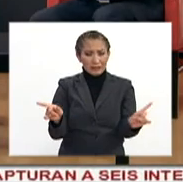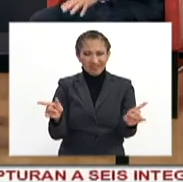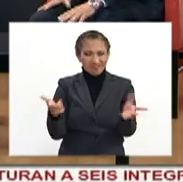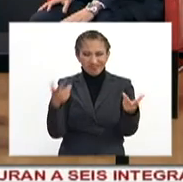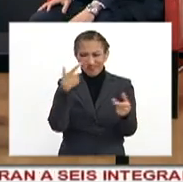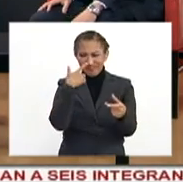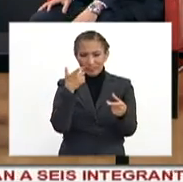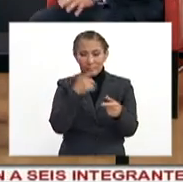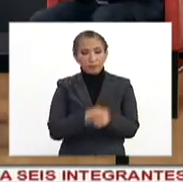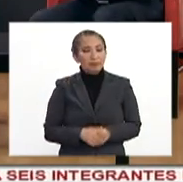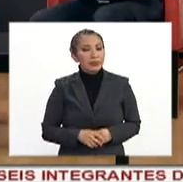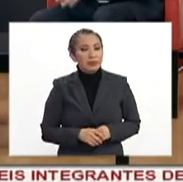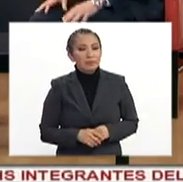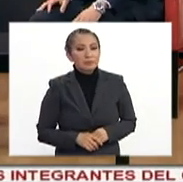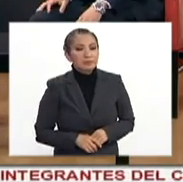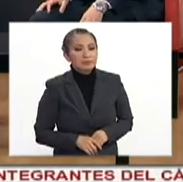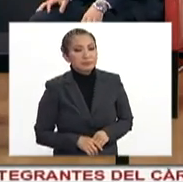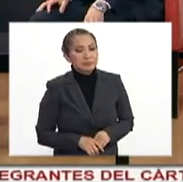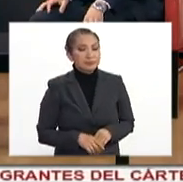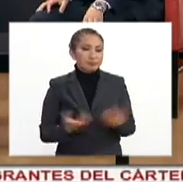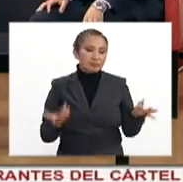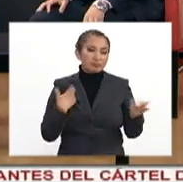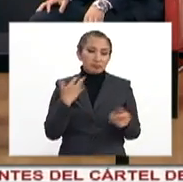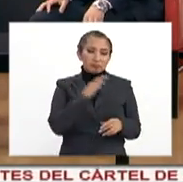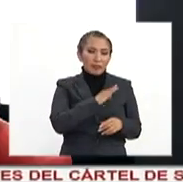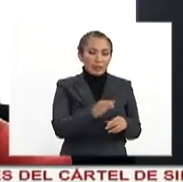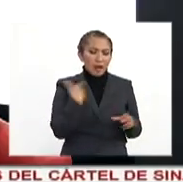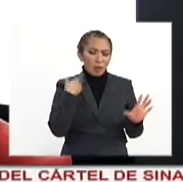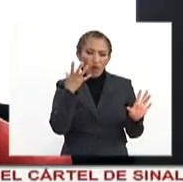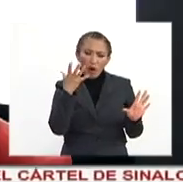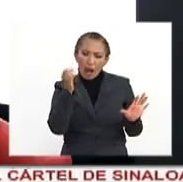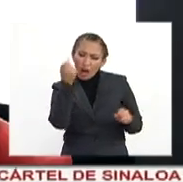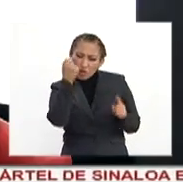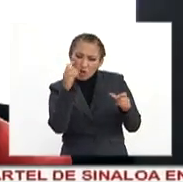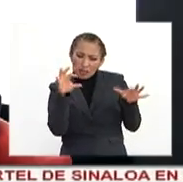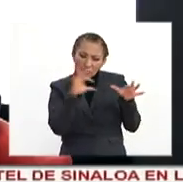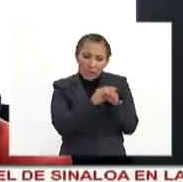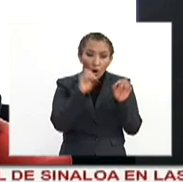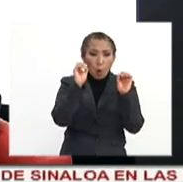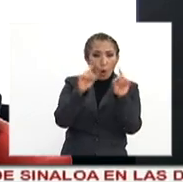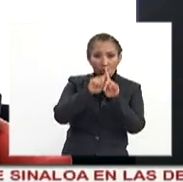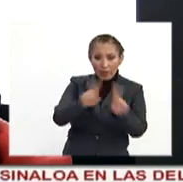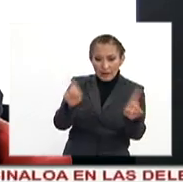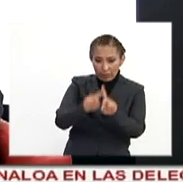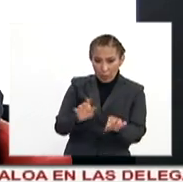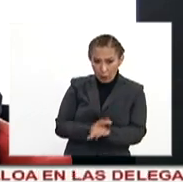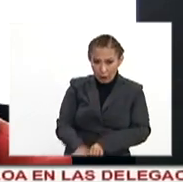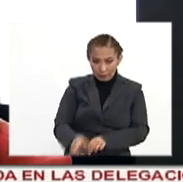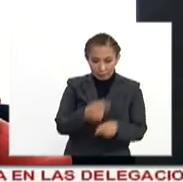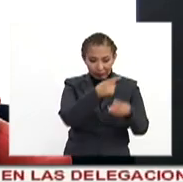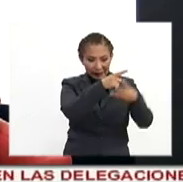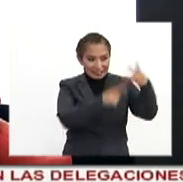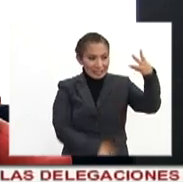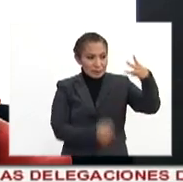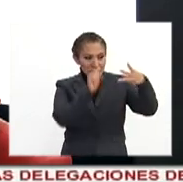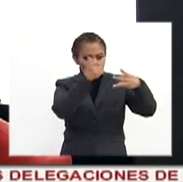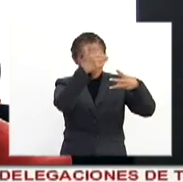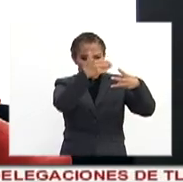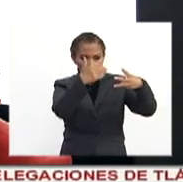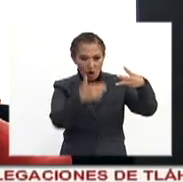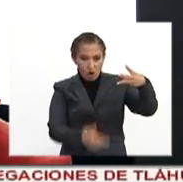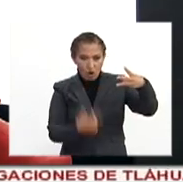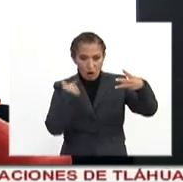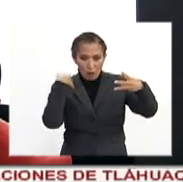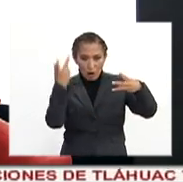rara, ¿no? En términos en lo que pero podrían ser las coincidencias y las diferencias es que 3 de estas mediciones